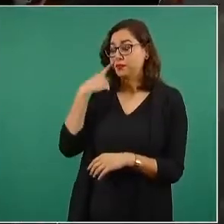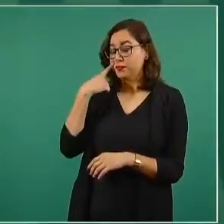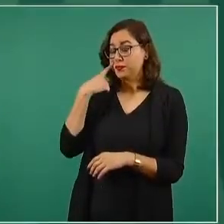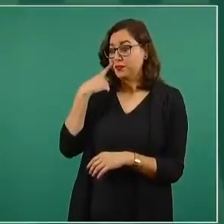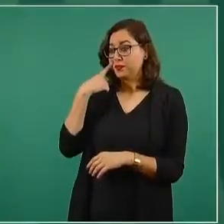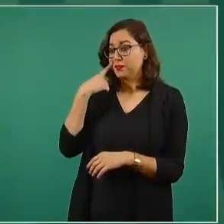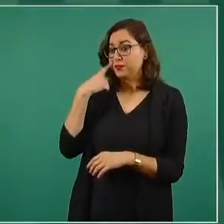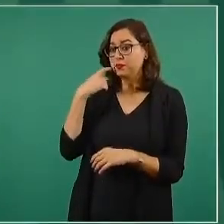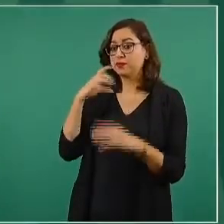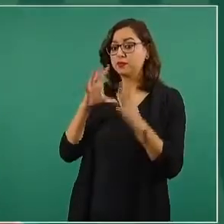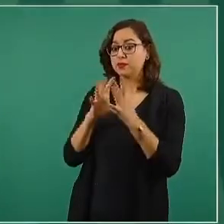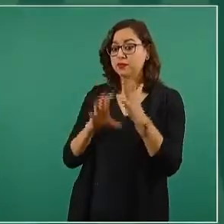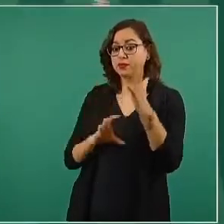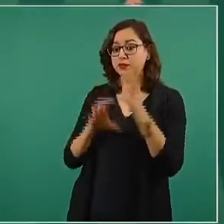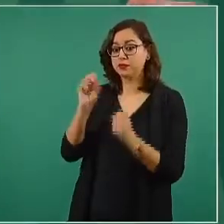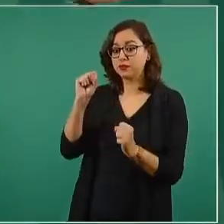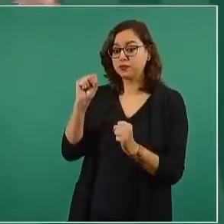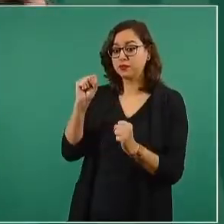inclusive